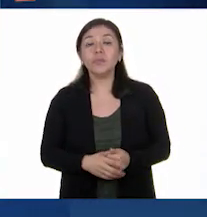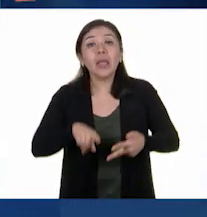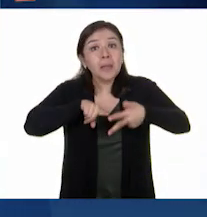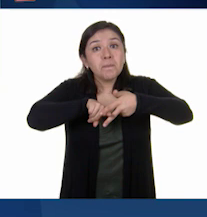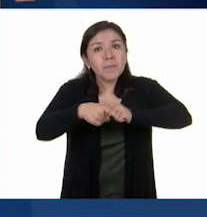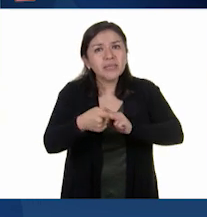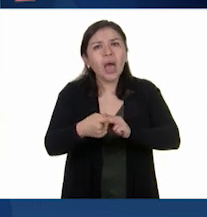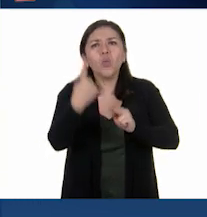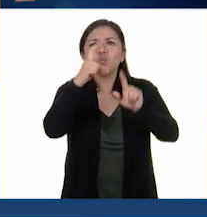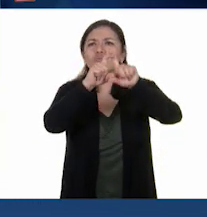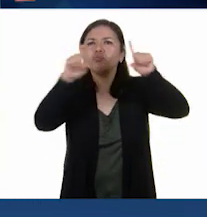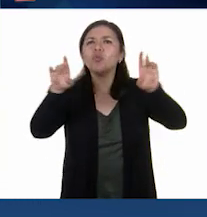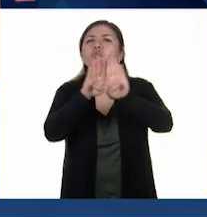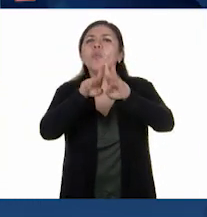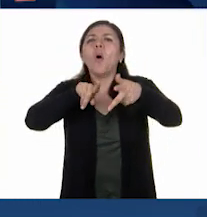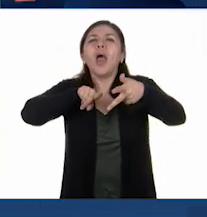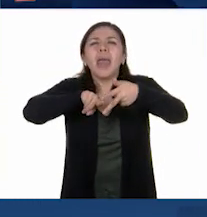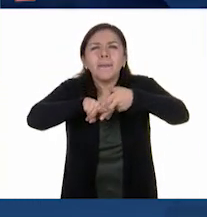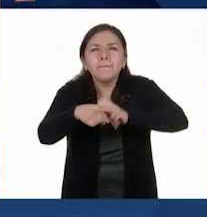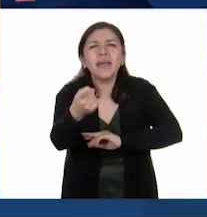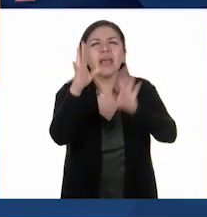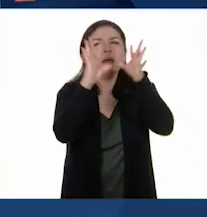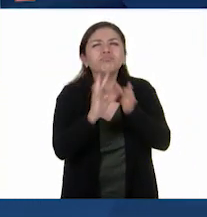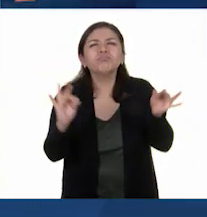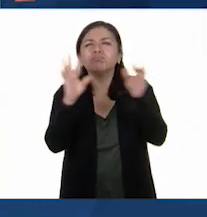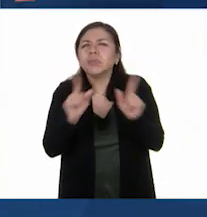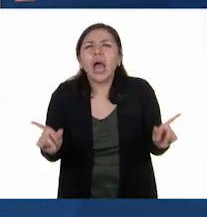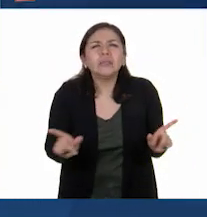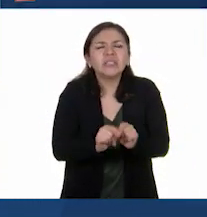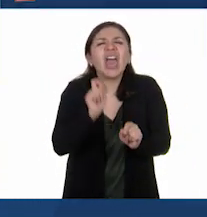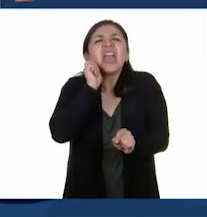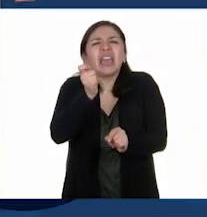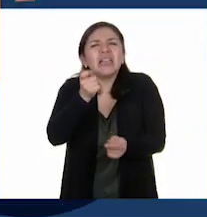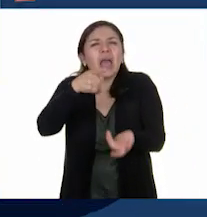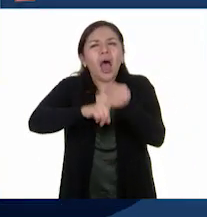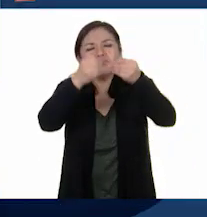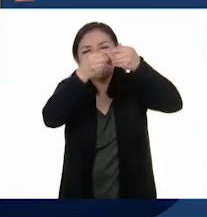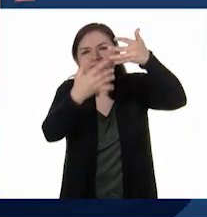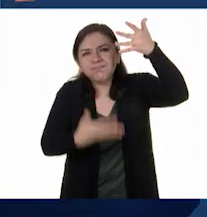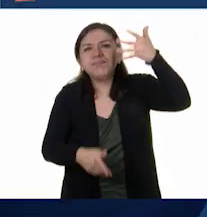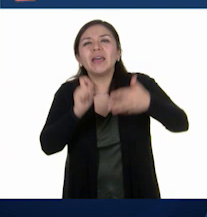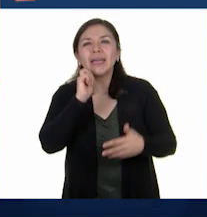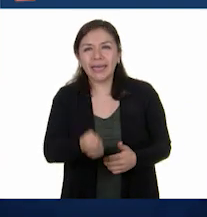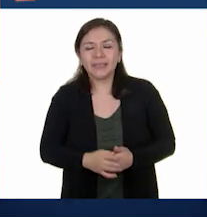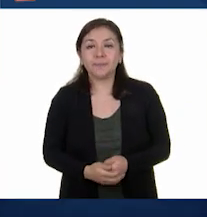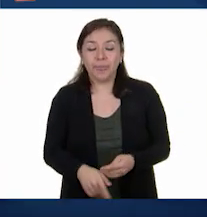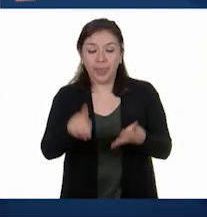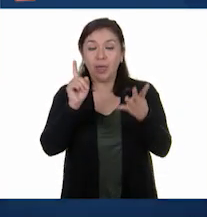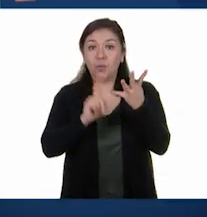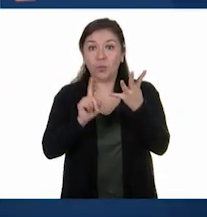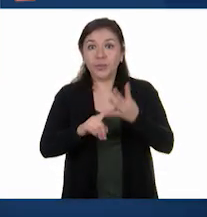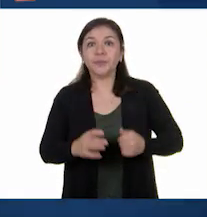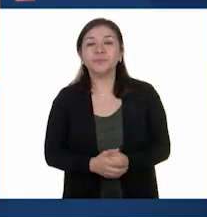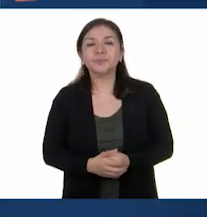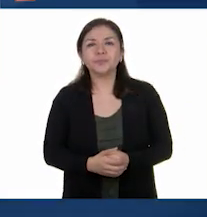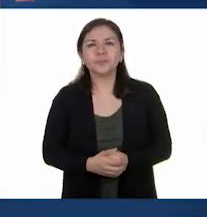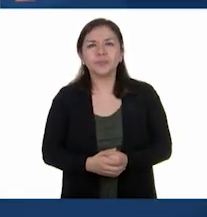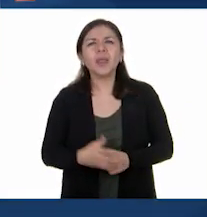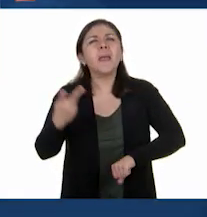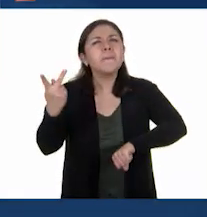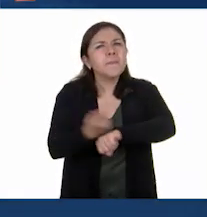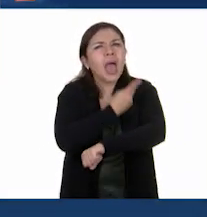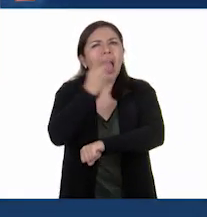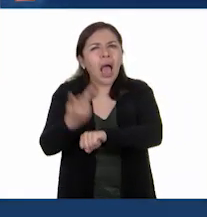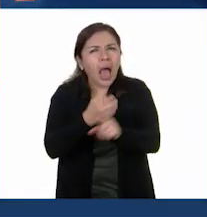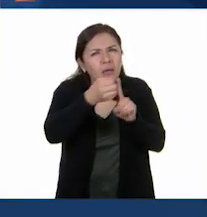inicia con un párrafo introductorio que explica brevemente de qué tratará. 4. Los acontecimientos